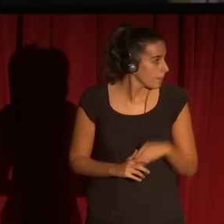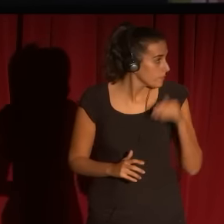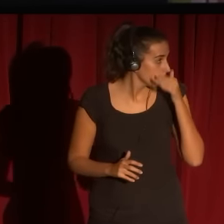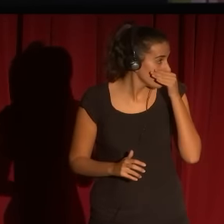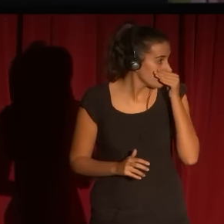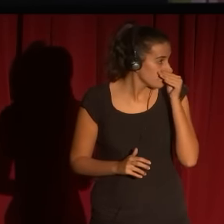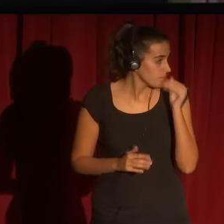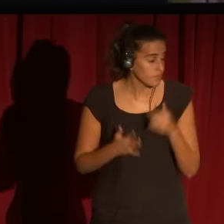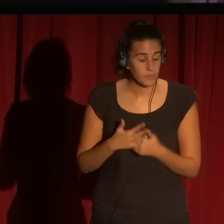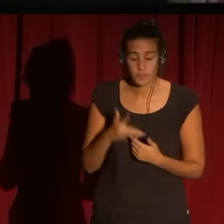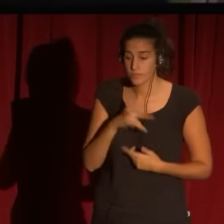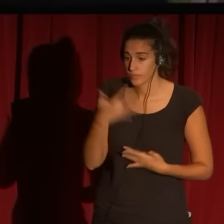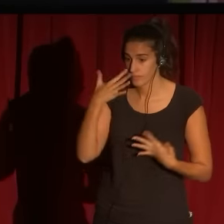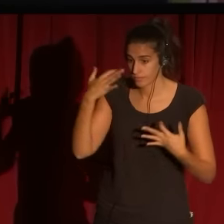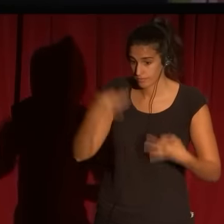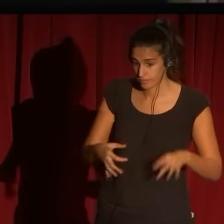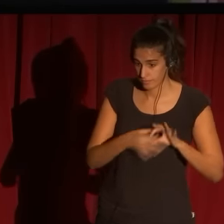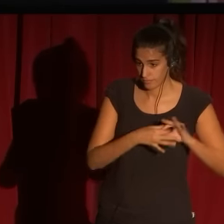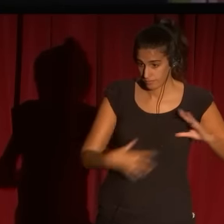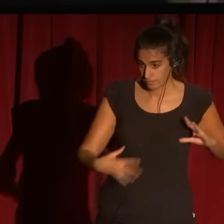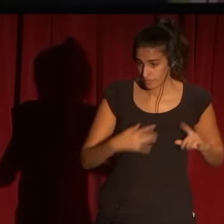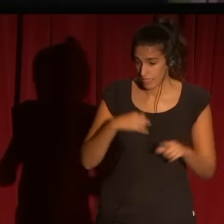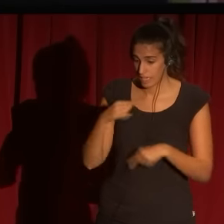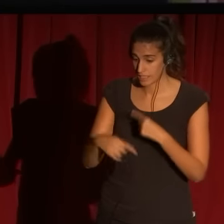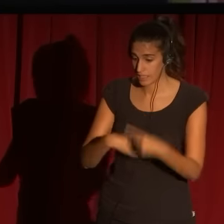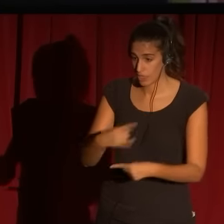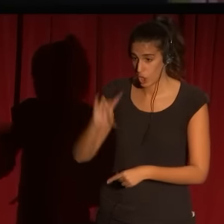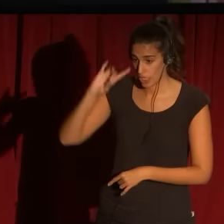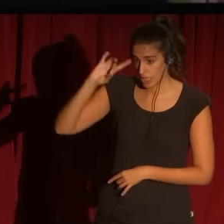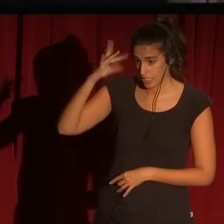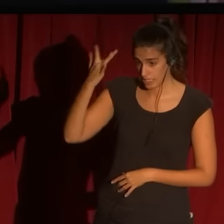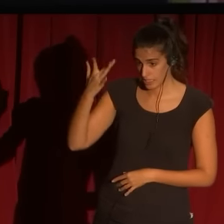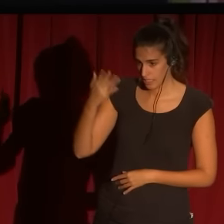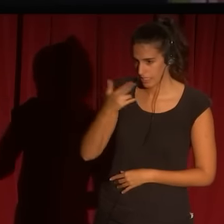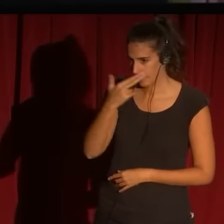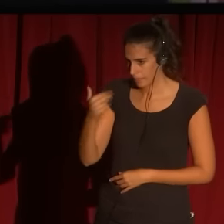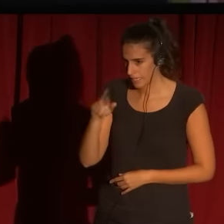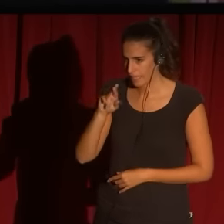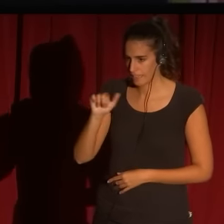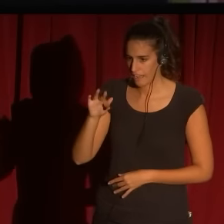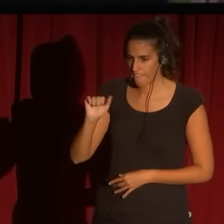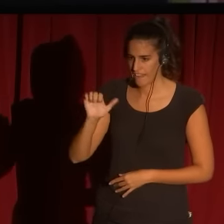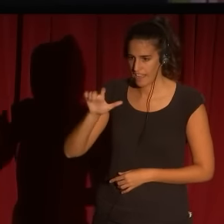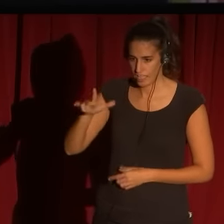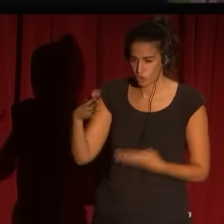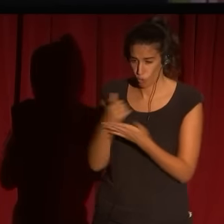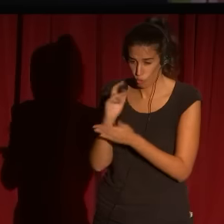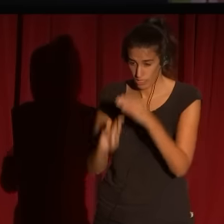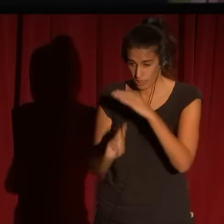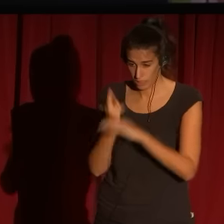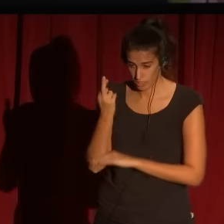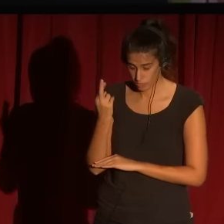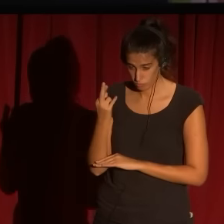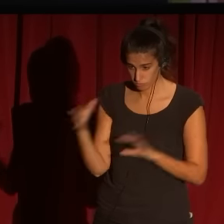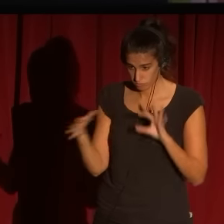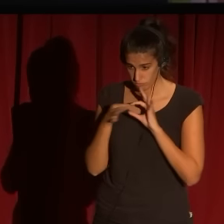que Deja atrás el realismo para la tradición idealista que representa Bosco Rafael todo el renacimiento italiano y